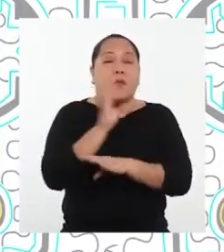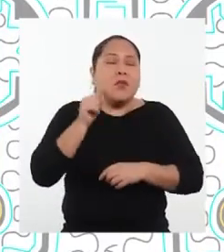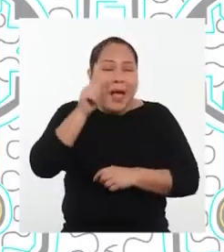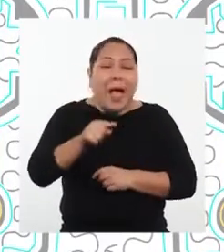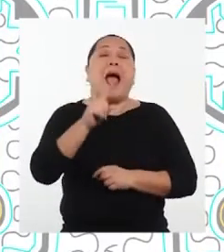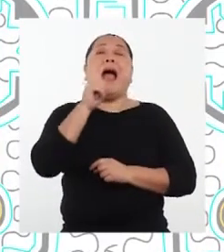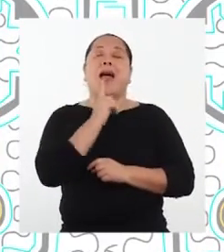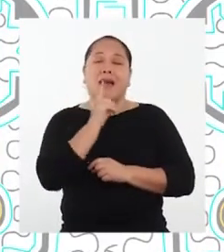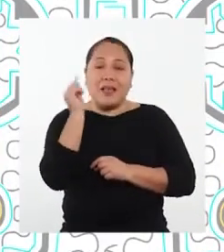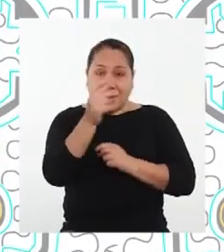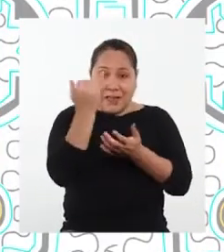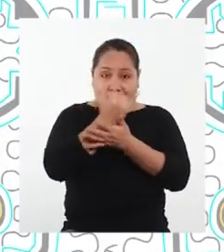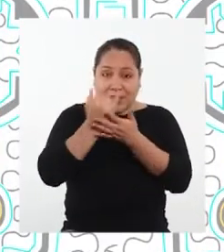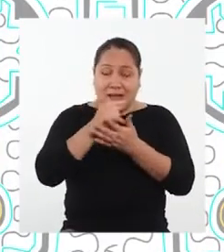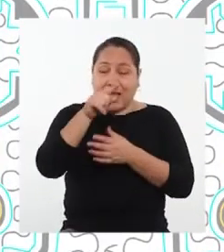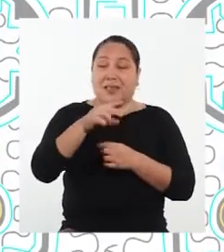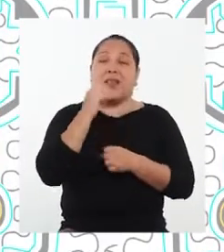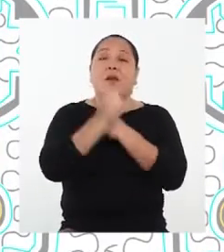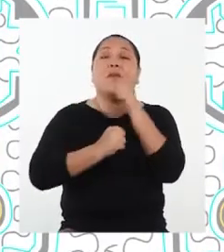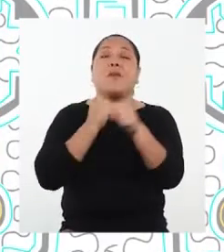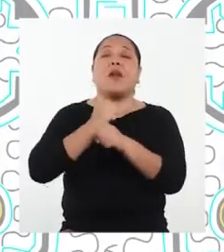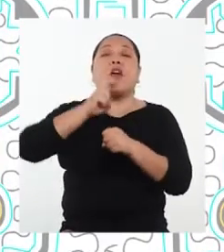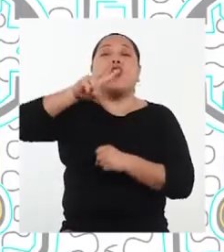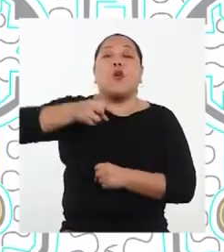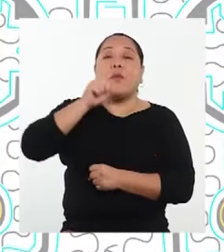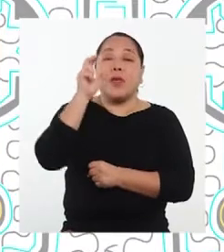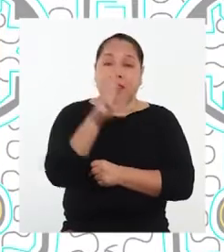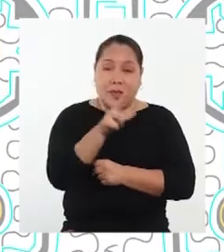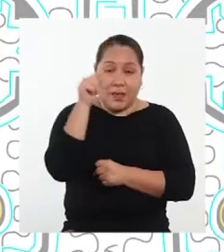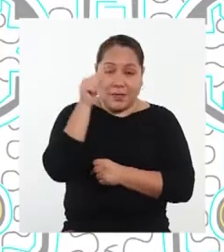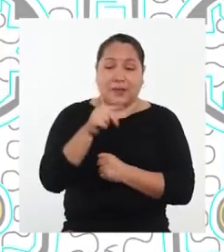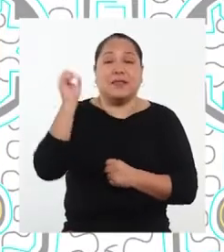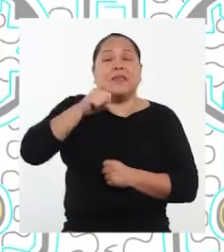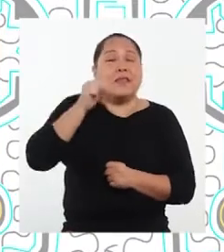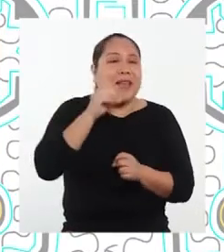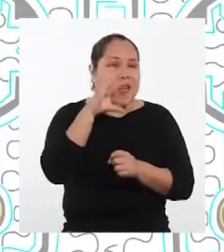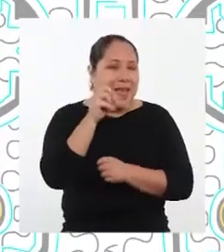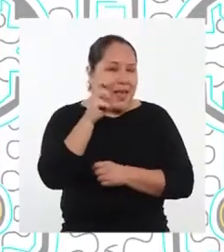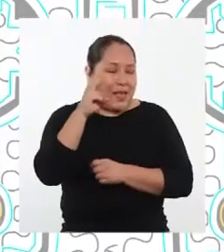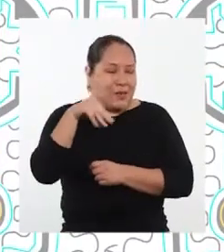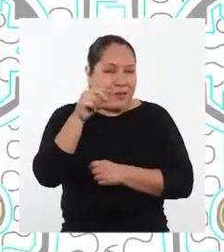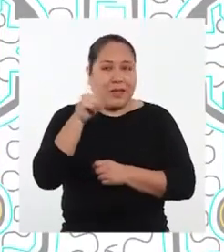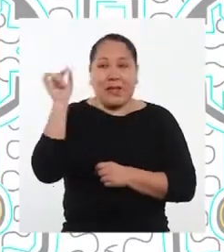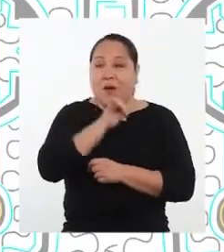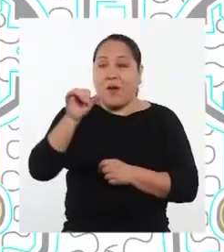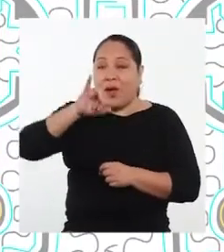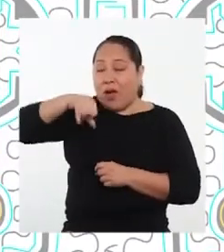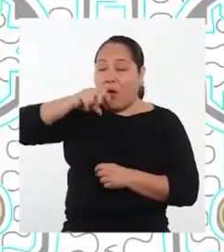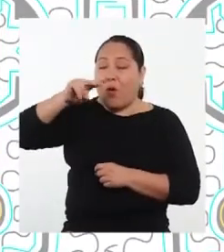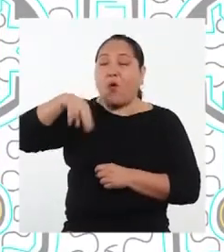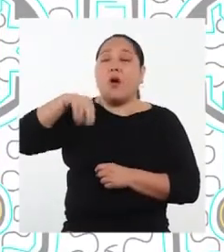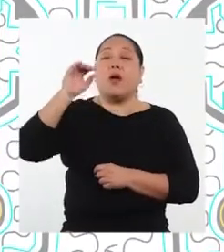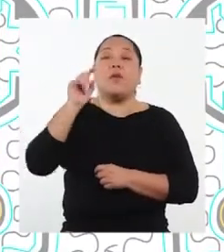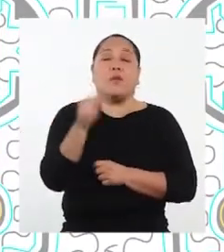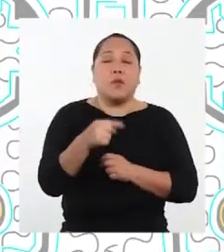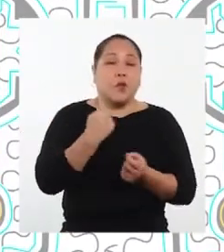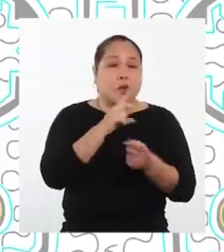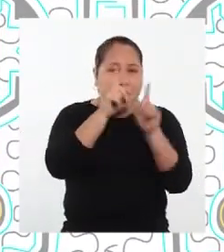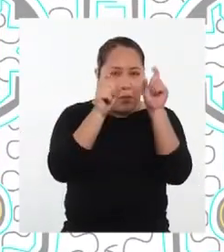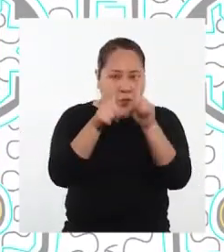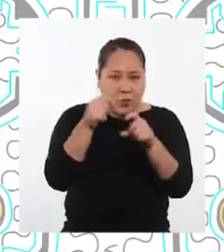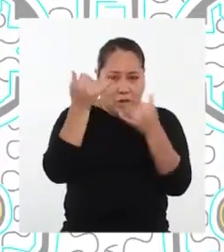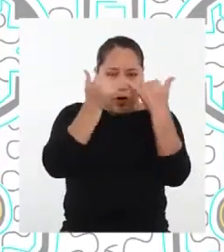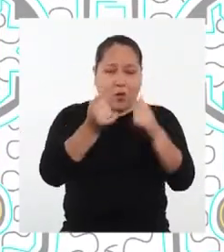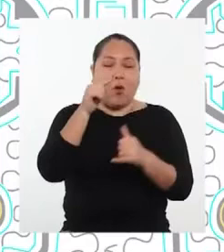¡Ah! Según lo que dice el gráfico, eso pasó en el año 2003. Así es, Carmen. Al igual que con Juan, te haré